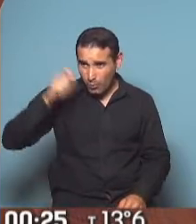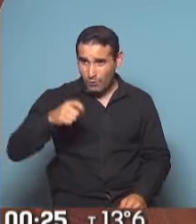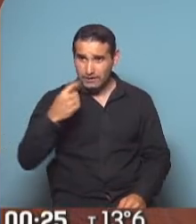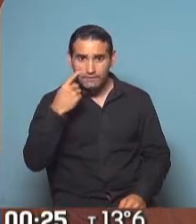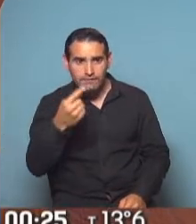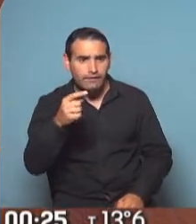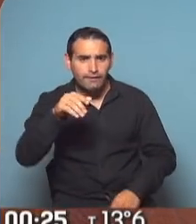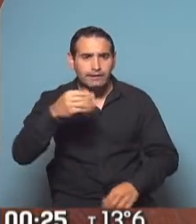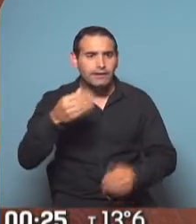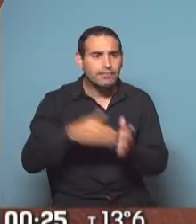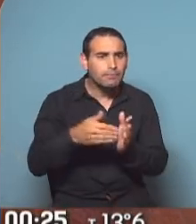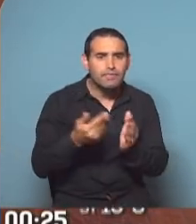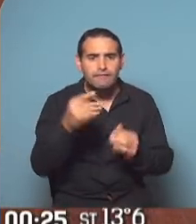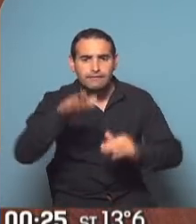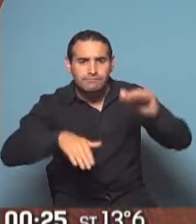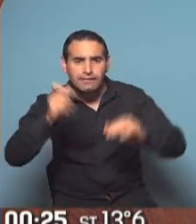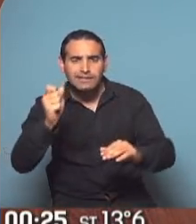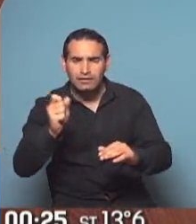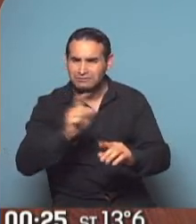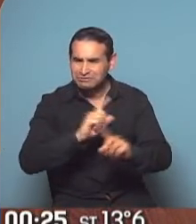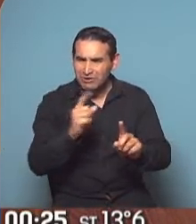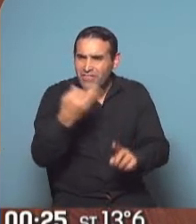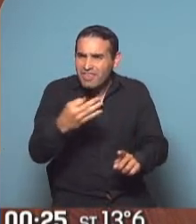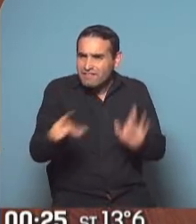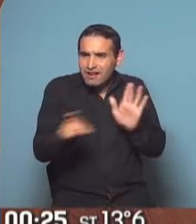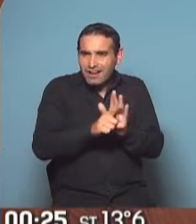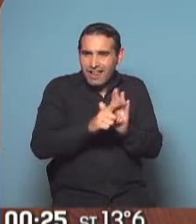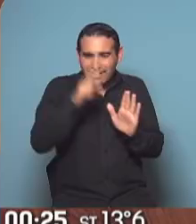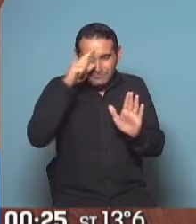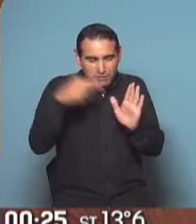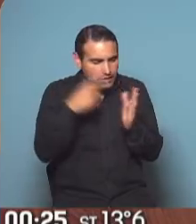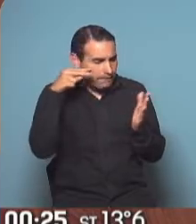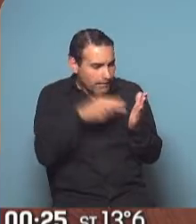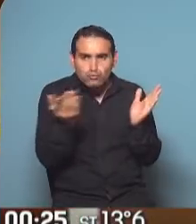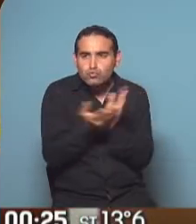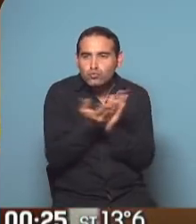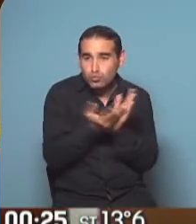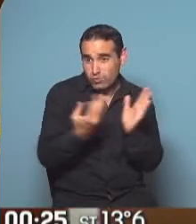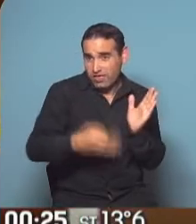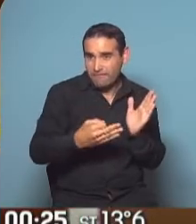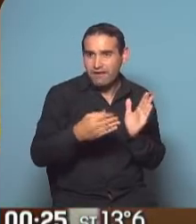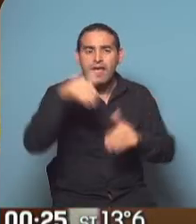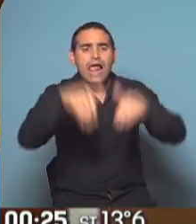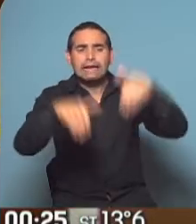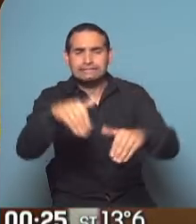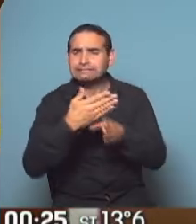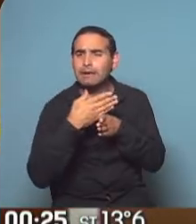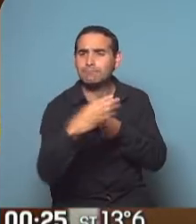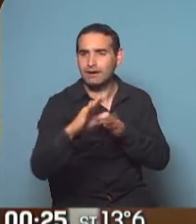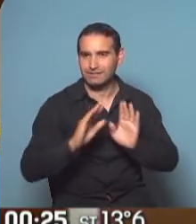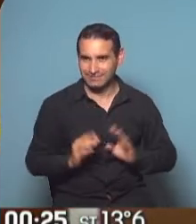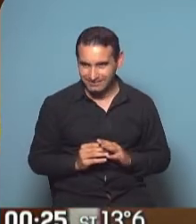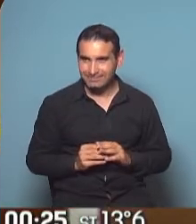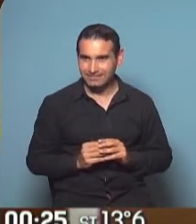lector de códigos es lo peor que tiene nuestro sistema y evidentemente eso se porten con la cada vez mayor